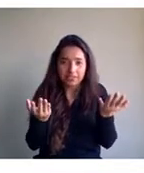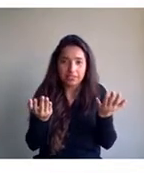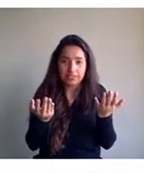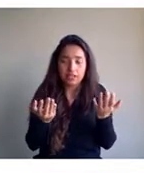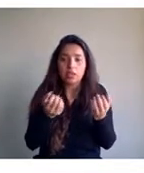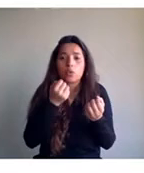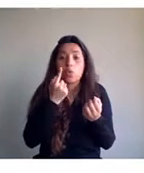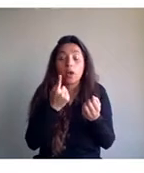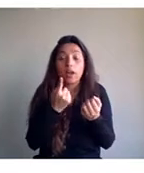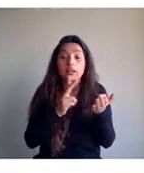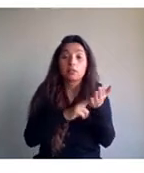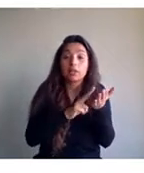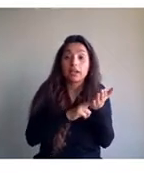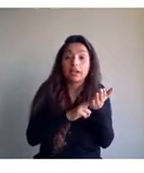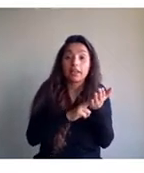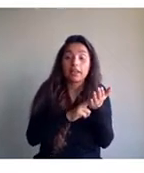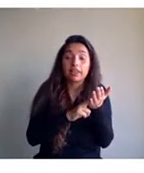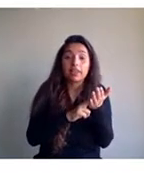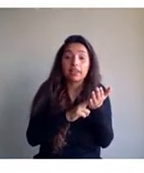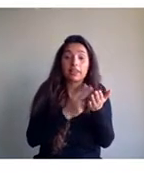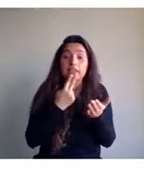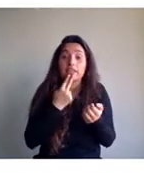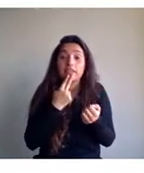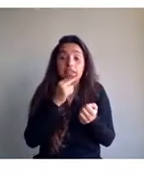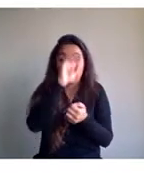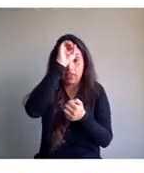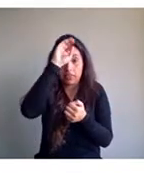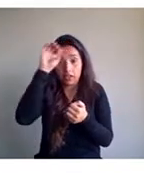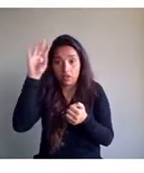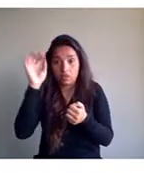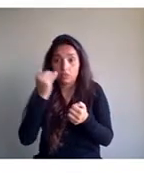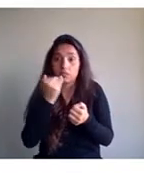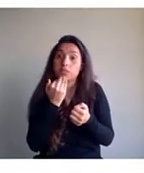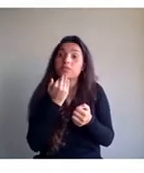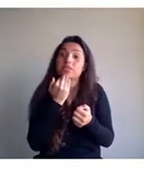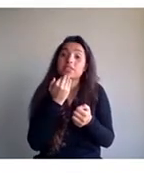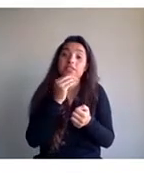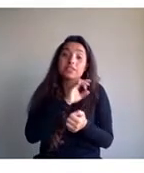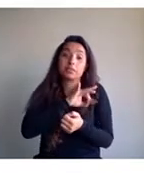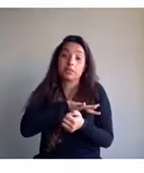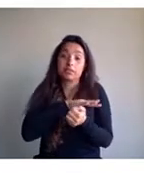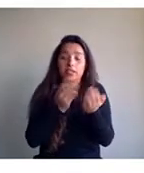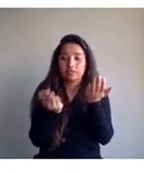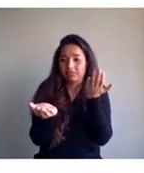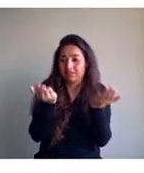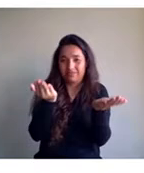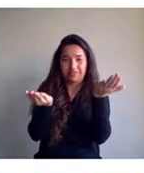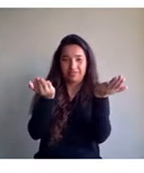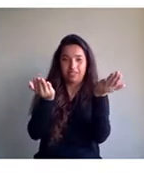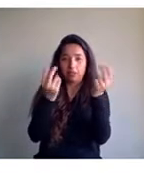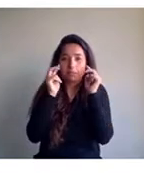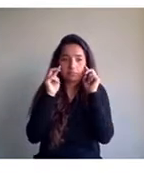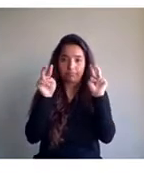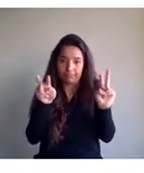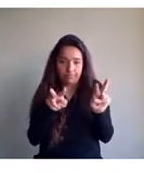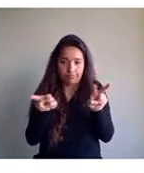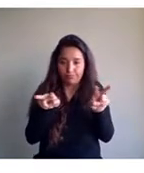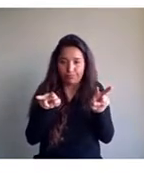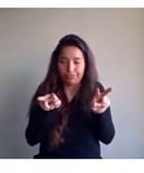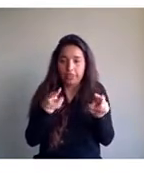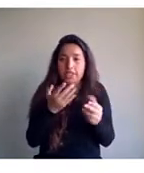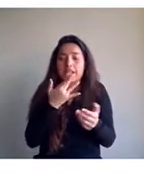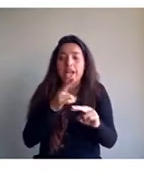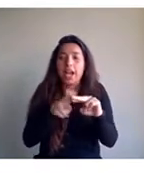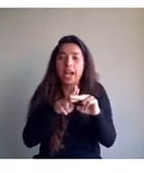para avanzar en el logro que lo único que ha hecho en el caso particular de parís colombia es eso